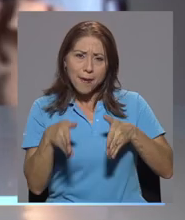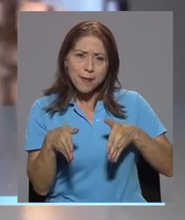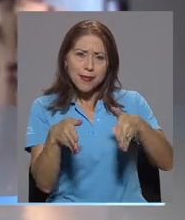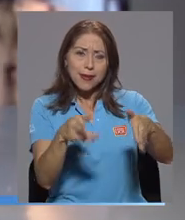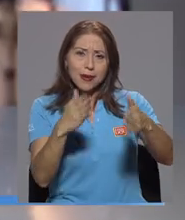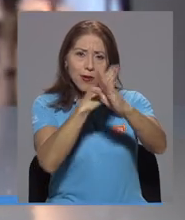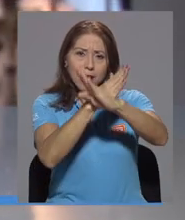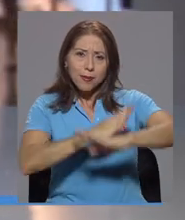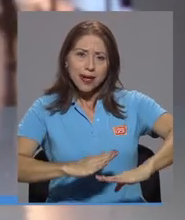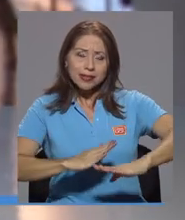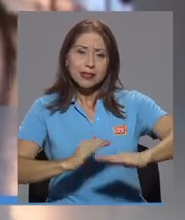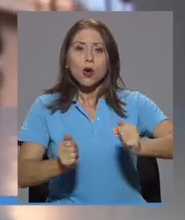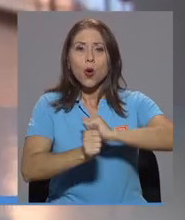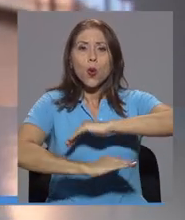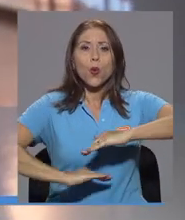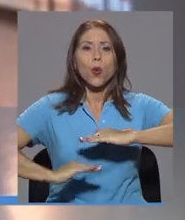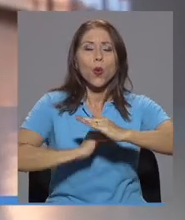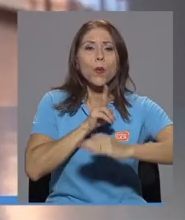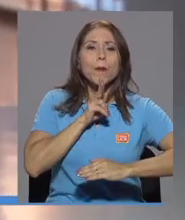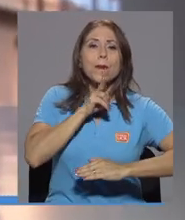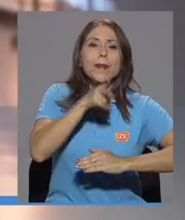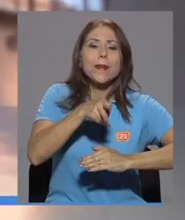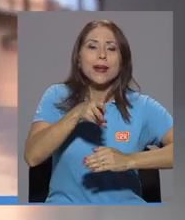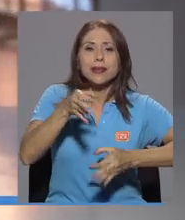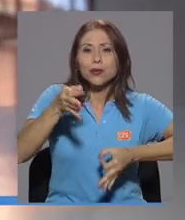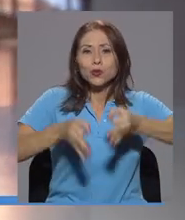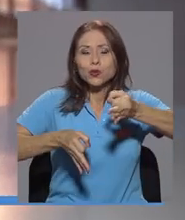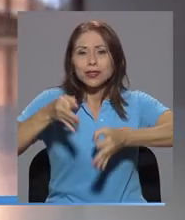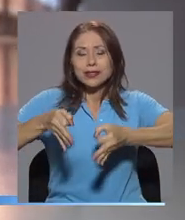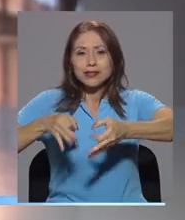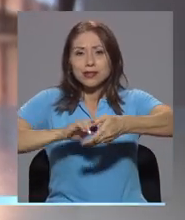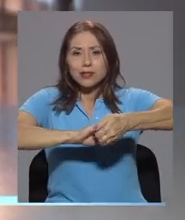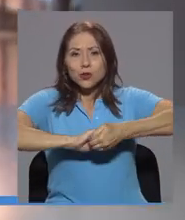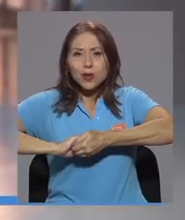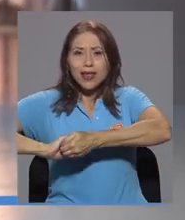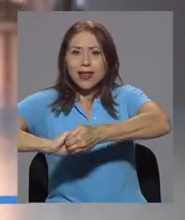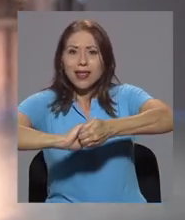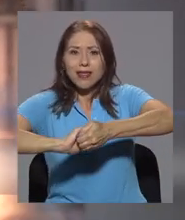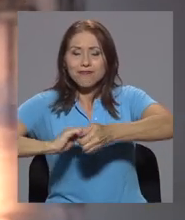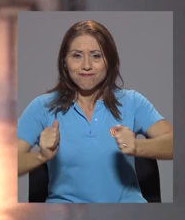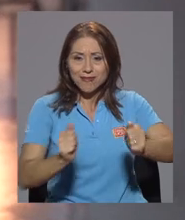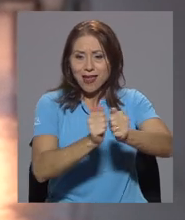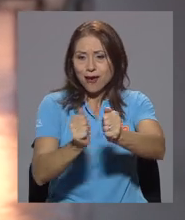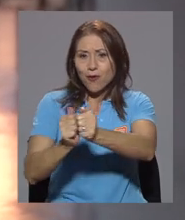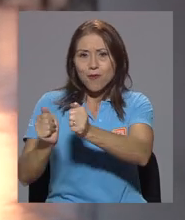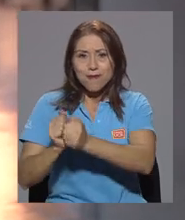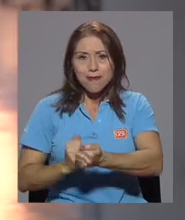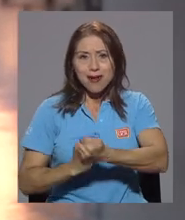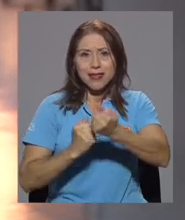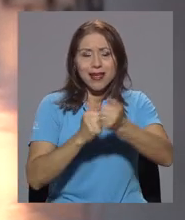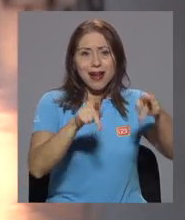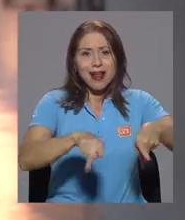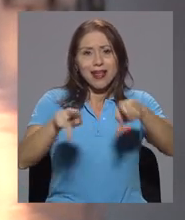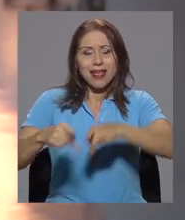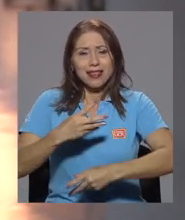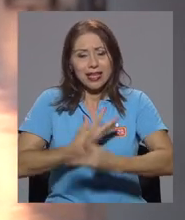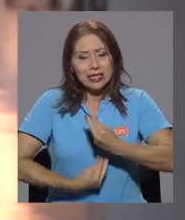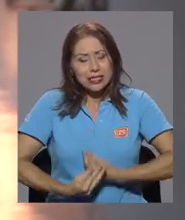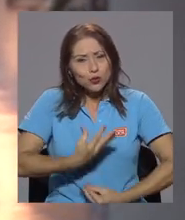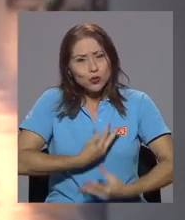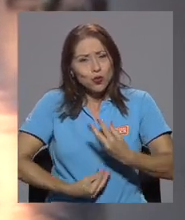la justicia la solidaridad y el acompañar a la gente que sufre por tanto la han denuncia profética